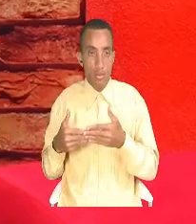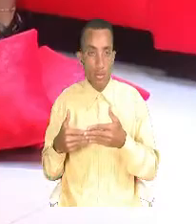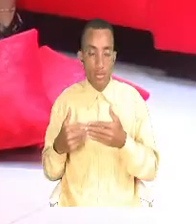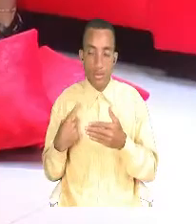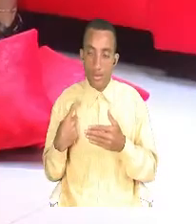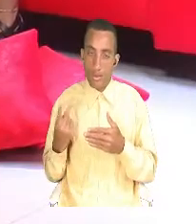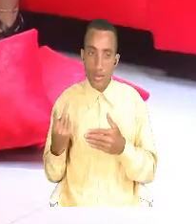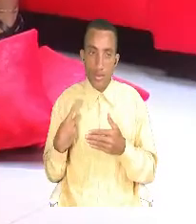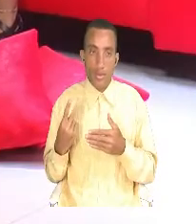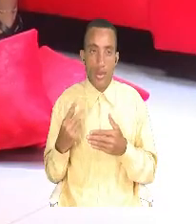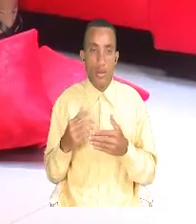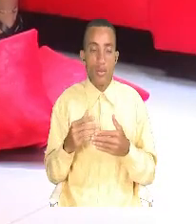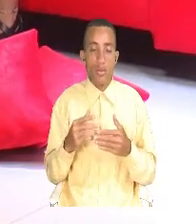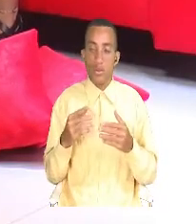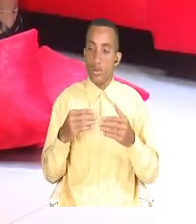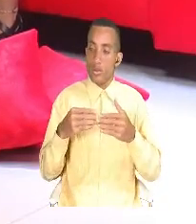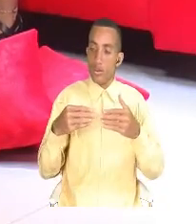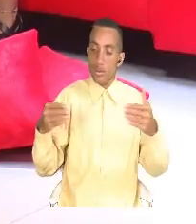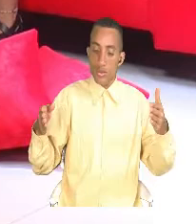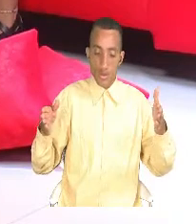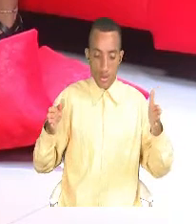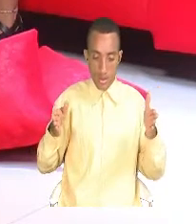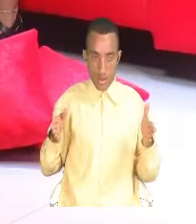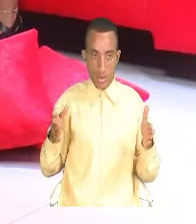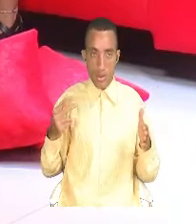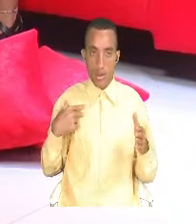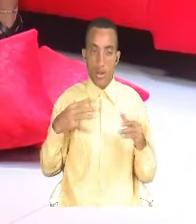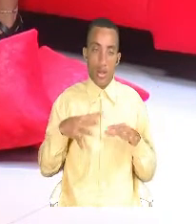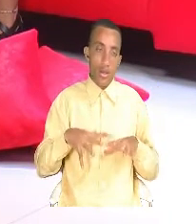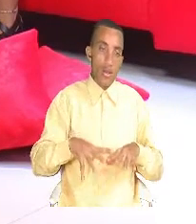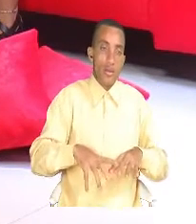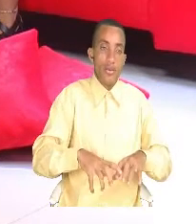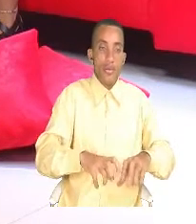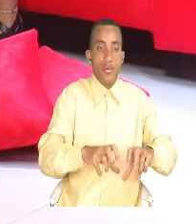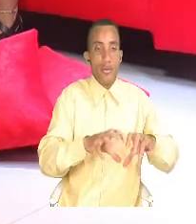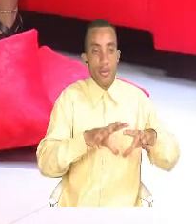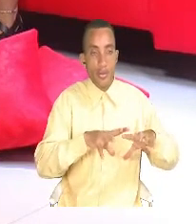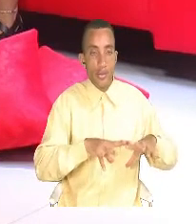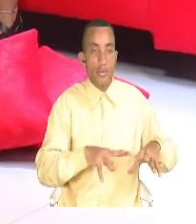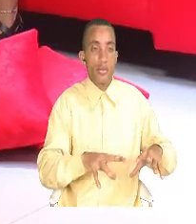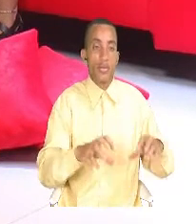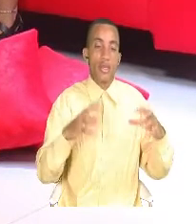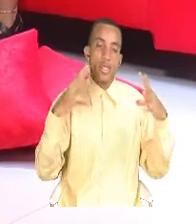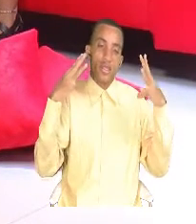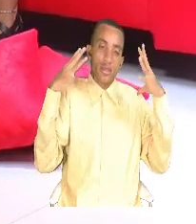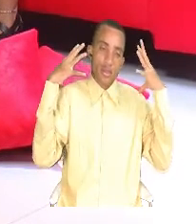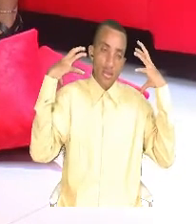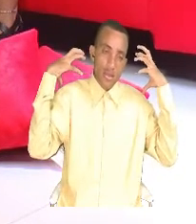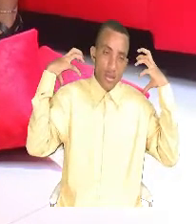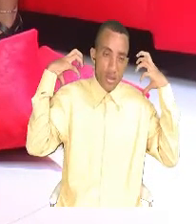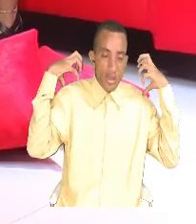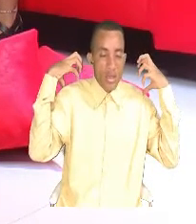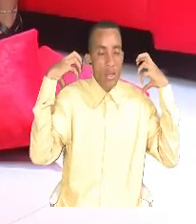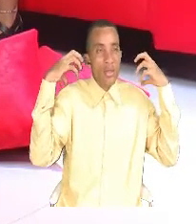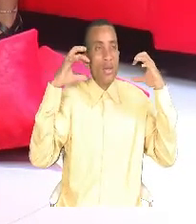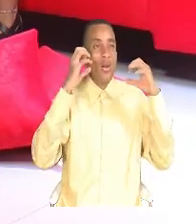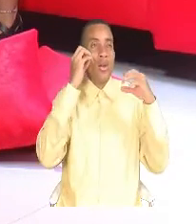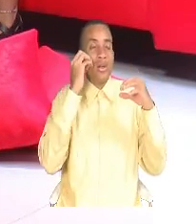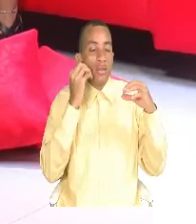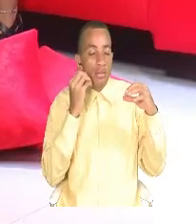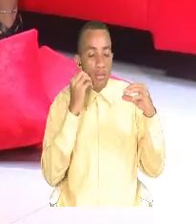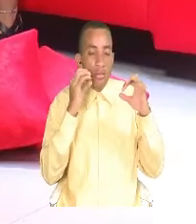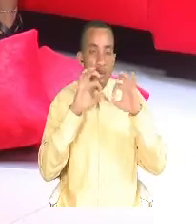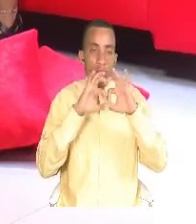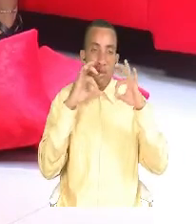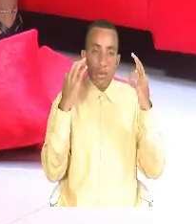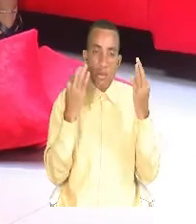juntos en una cabina y poder disfrutar de un masaje de bienestar, de bajar todas esas tensiones del hogar, de la familia, y